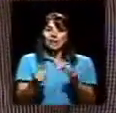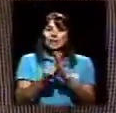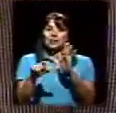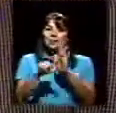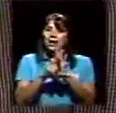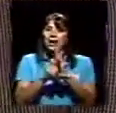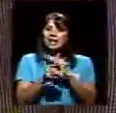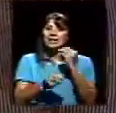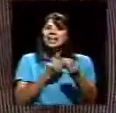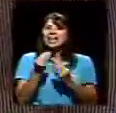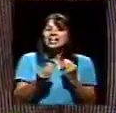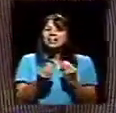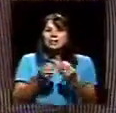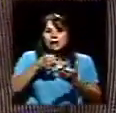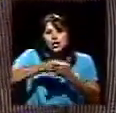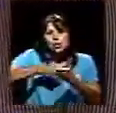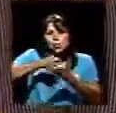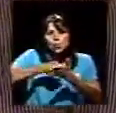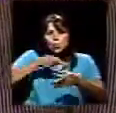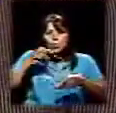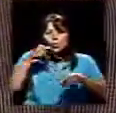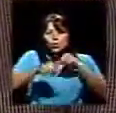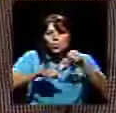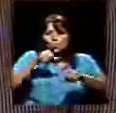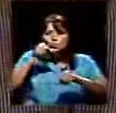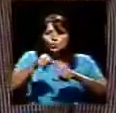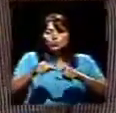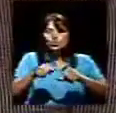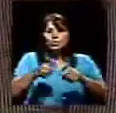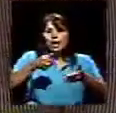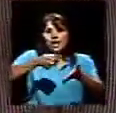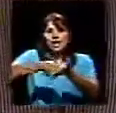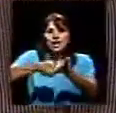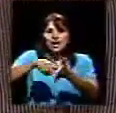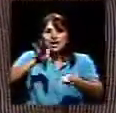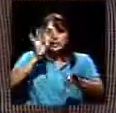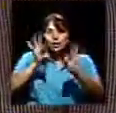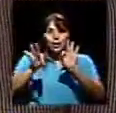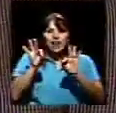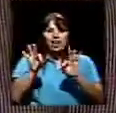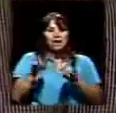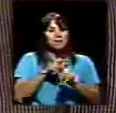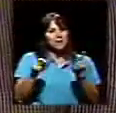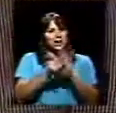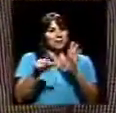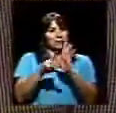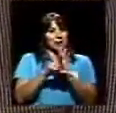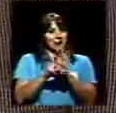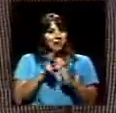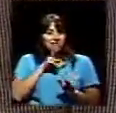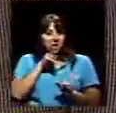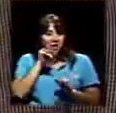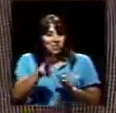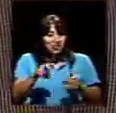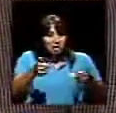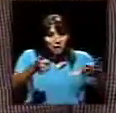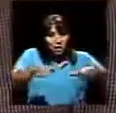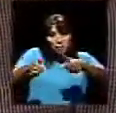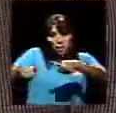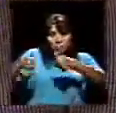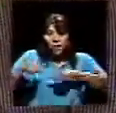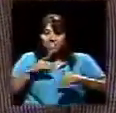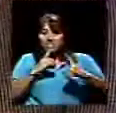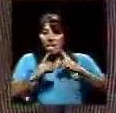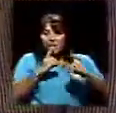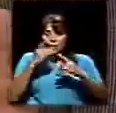lucha electoral intensamente y no de, de proposición, de coincidencia, de diálogo y de decisión. Y